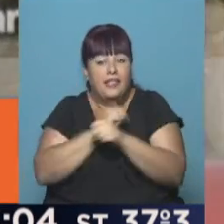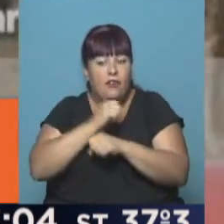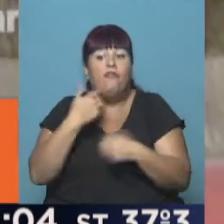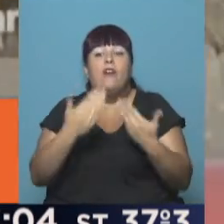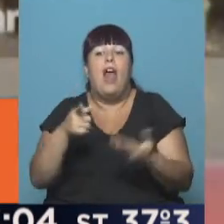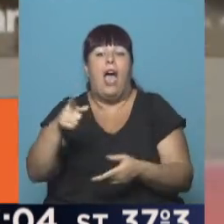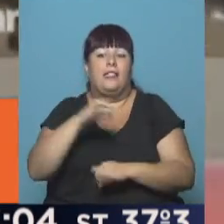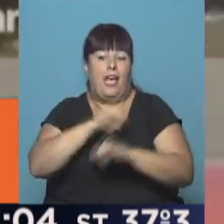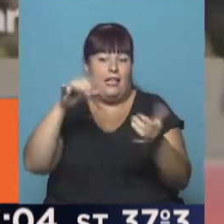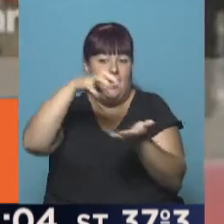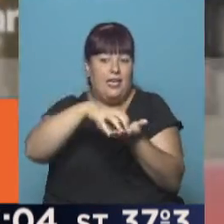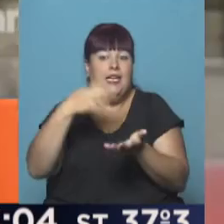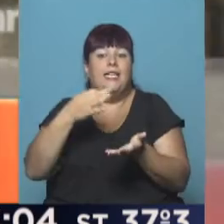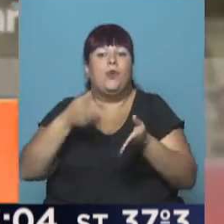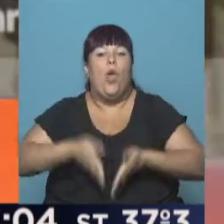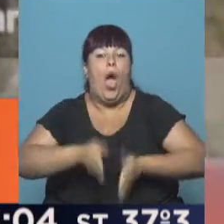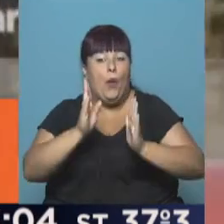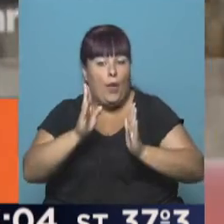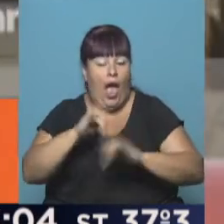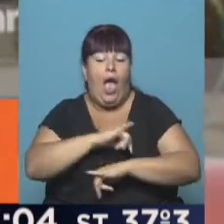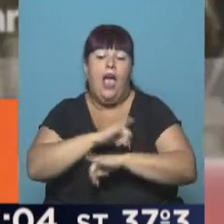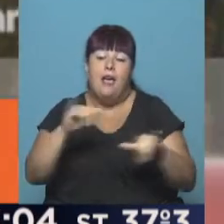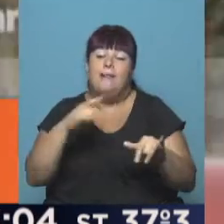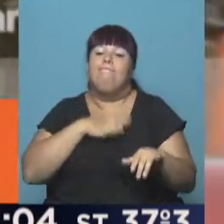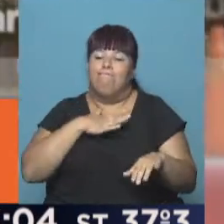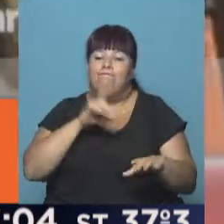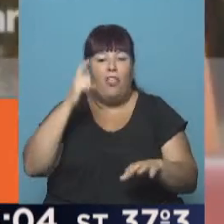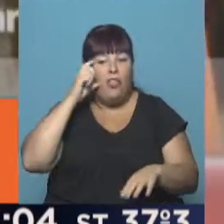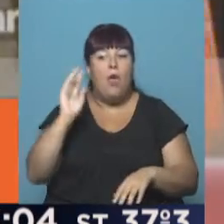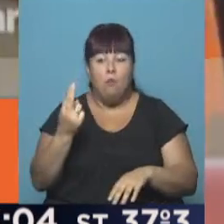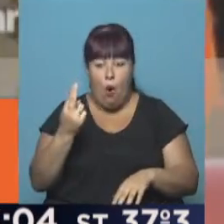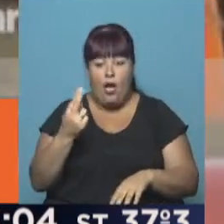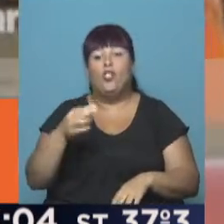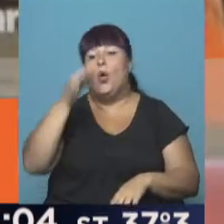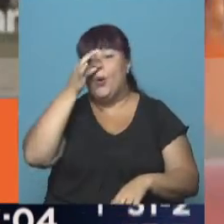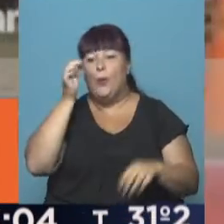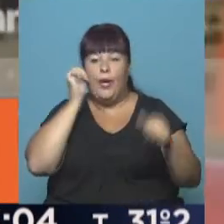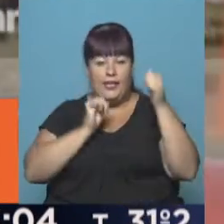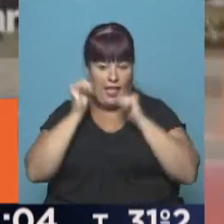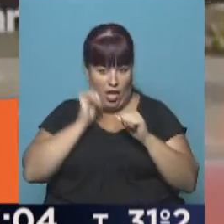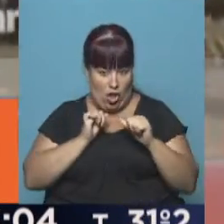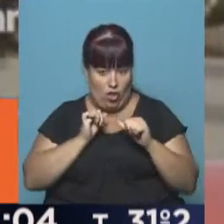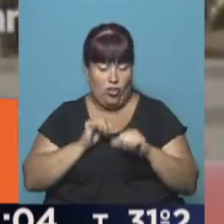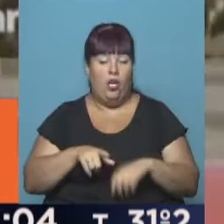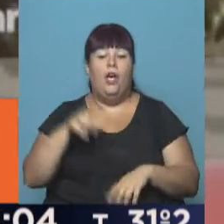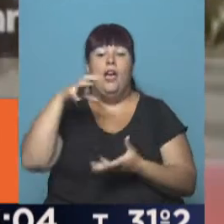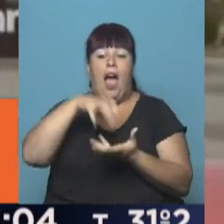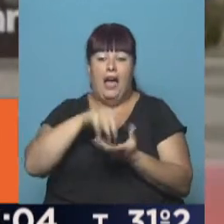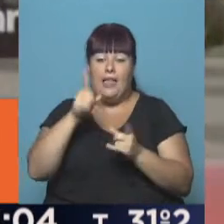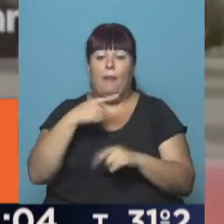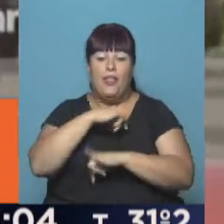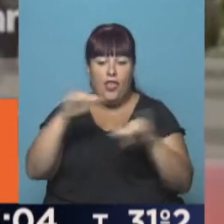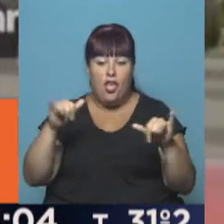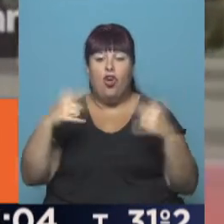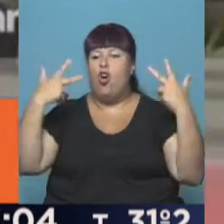de la agencia de seguridad vial lamentablemente serían 10 muertos y 20 heridos la agencia de además confirmó que